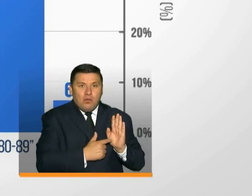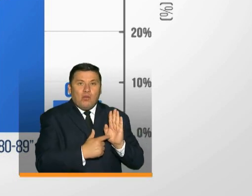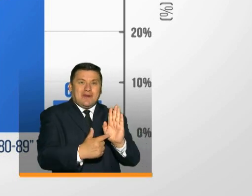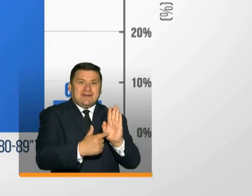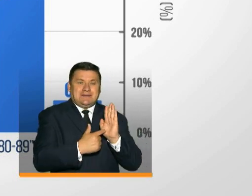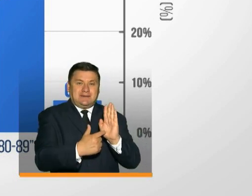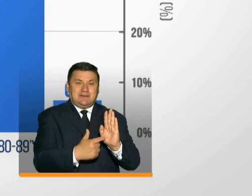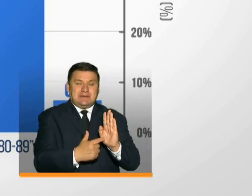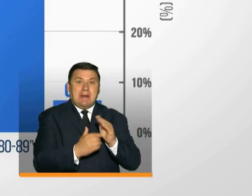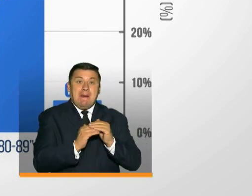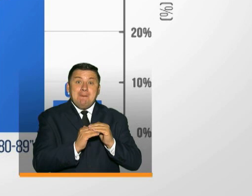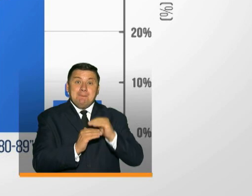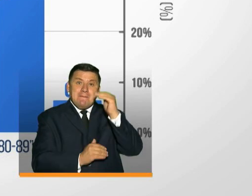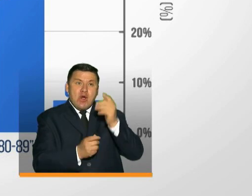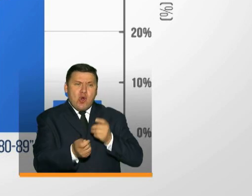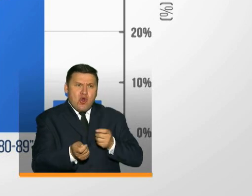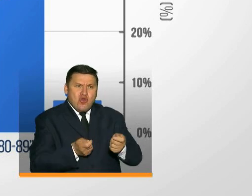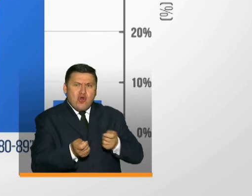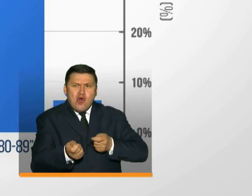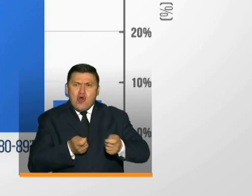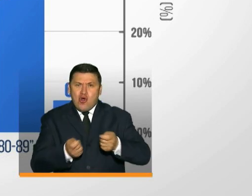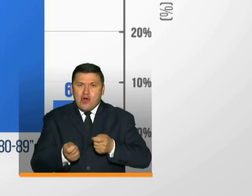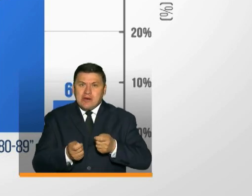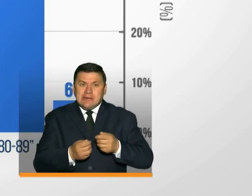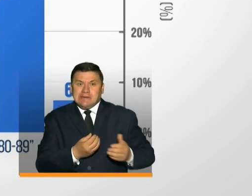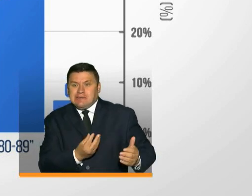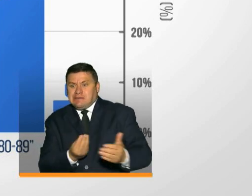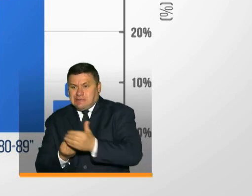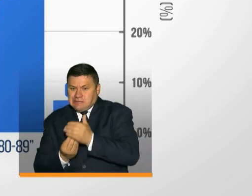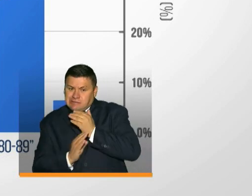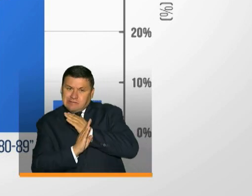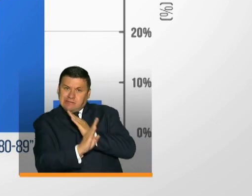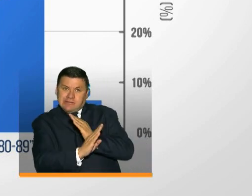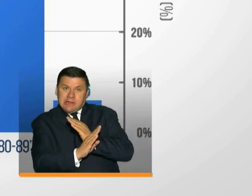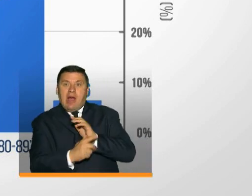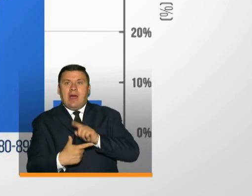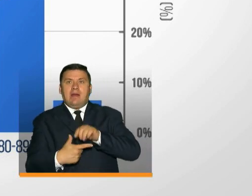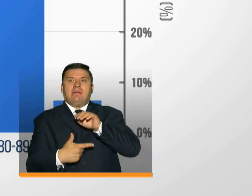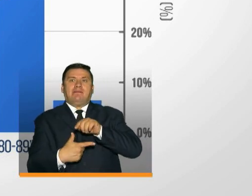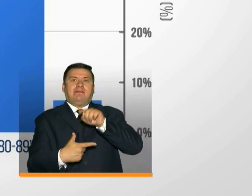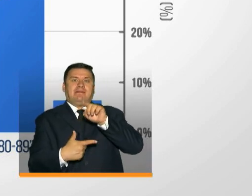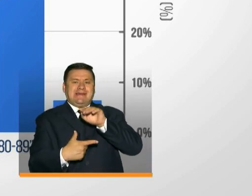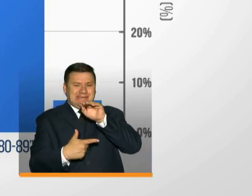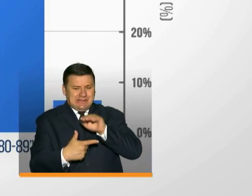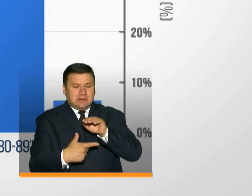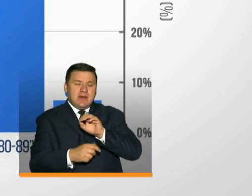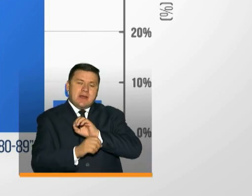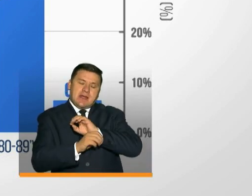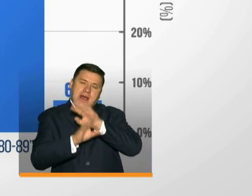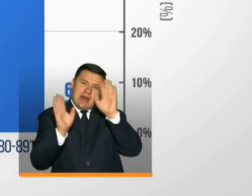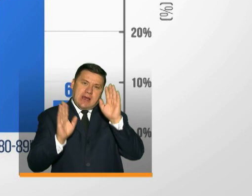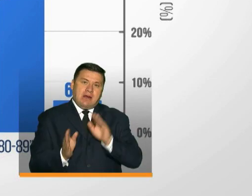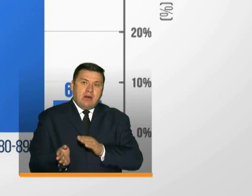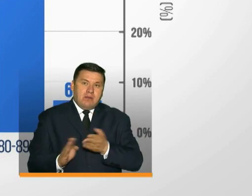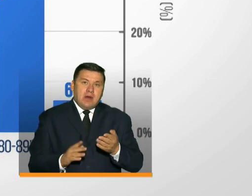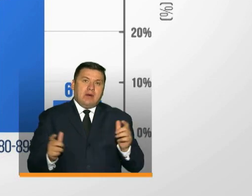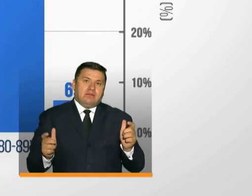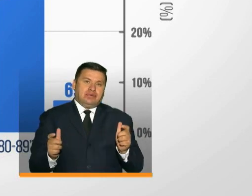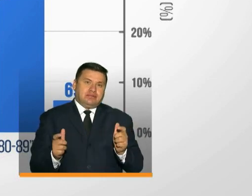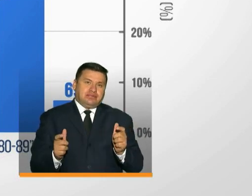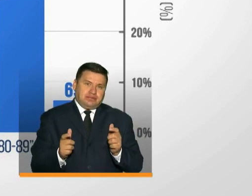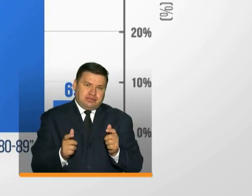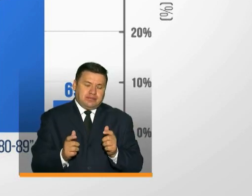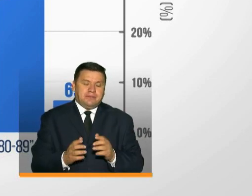en la medida que hagamos un mayor control y protejamos a este sector de la población, sin lugar a dudas nuestra letalidad